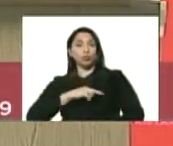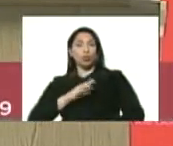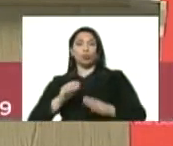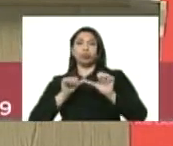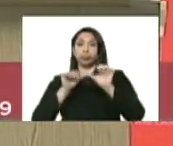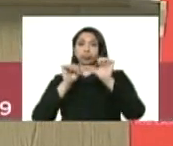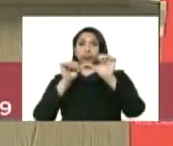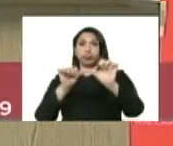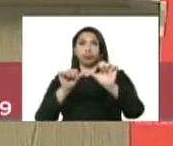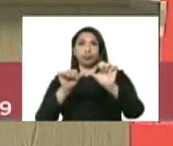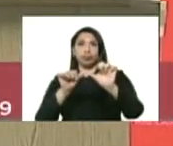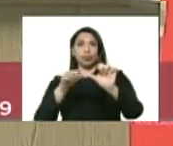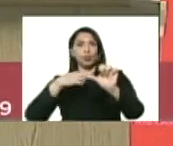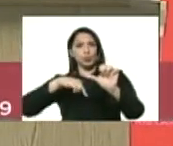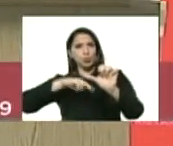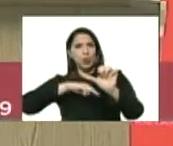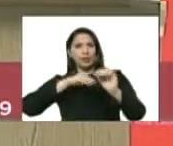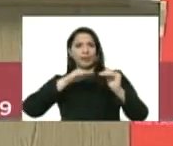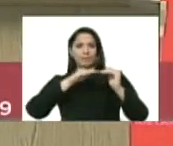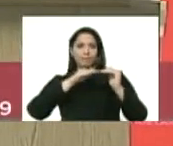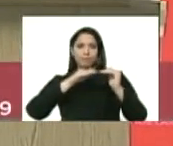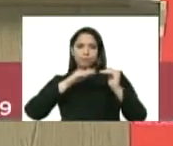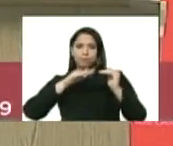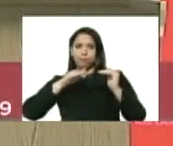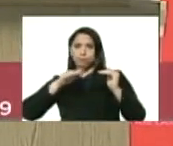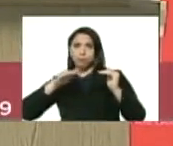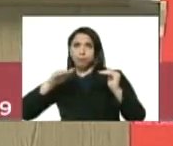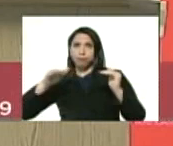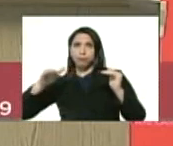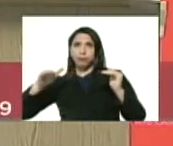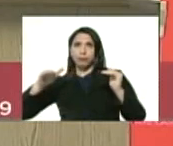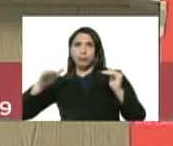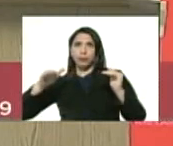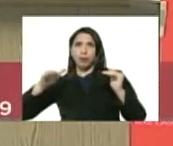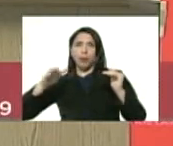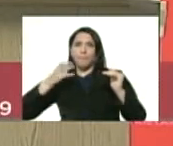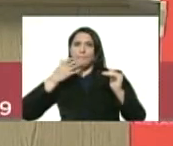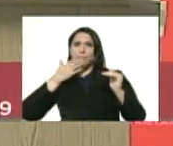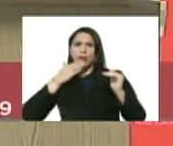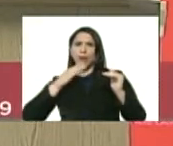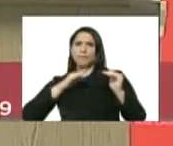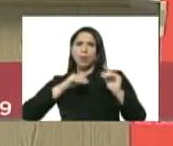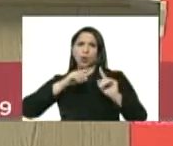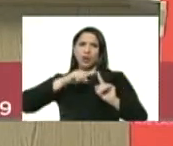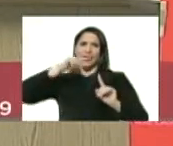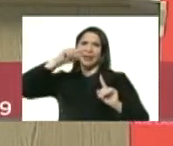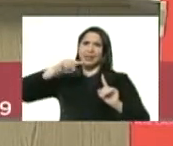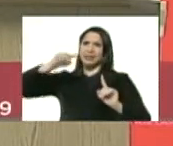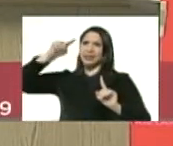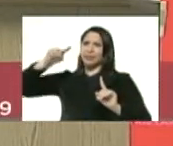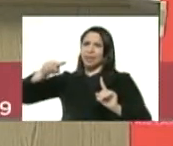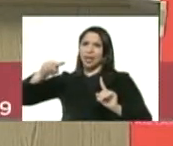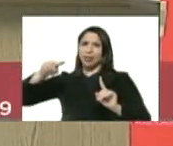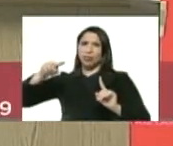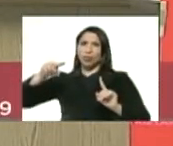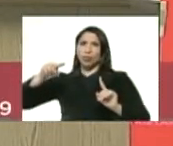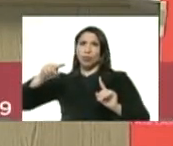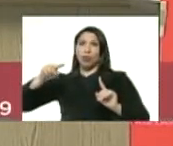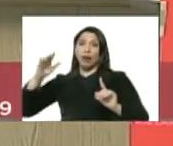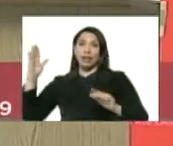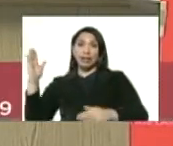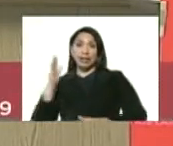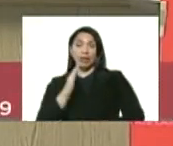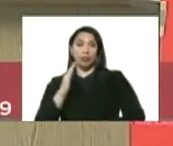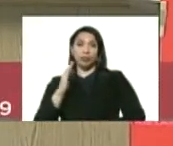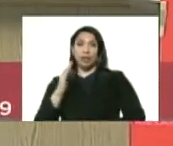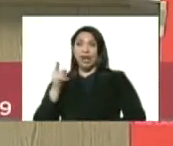mantenemos nuestra curva aplanada, en crecimiento exponencial de los que están regresando, que son casos de